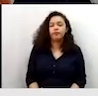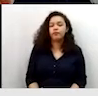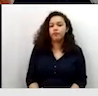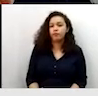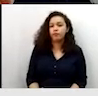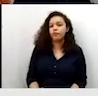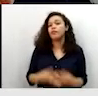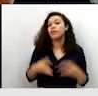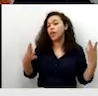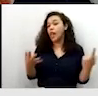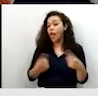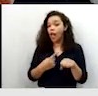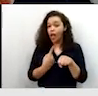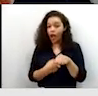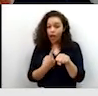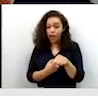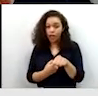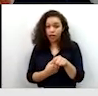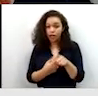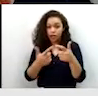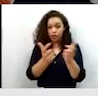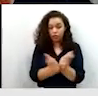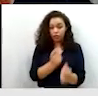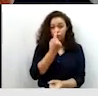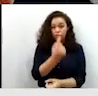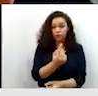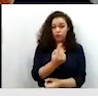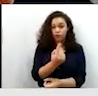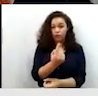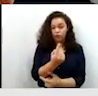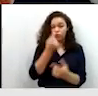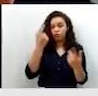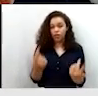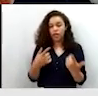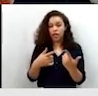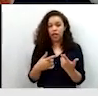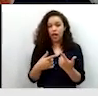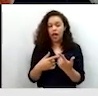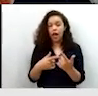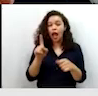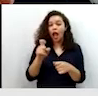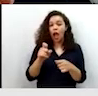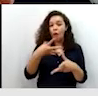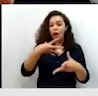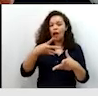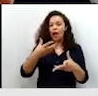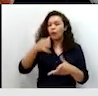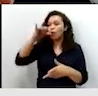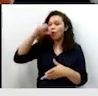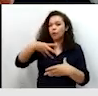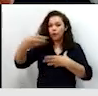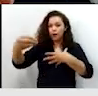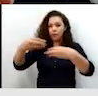Las enfermedades, pues vamos a tener el grupo 1, que son aquellas enfermedades que son propagadas por el agua, es decir, es un medio